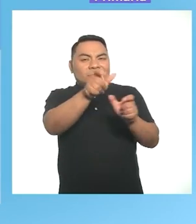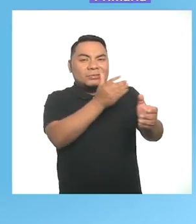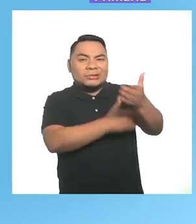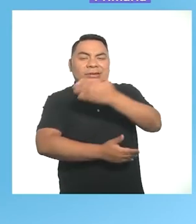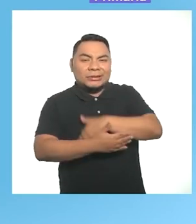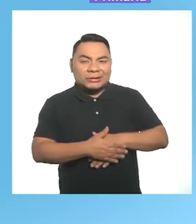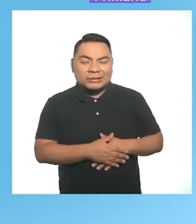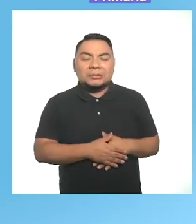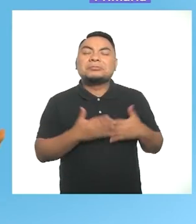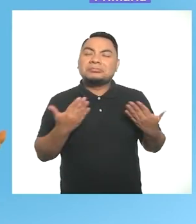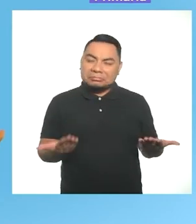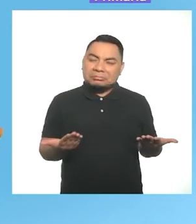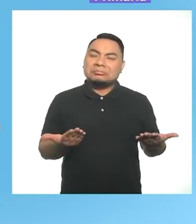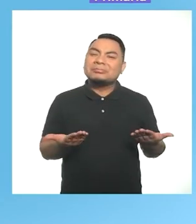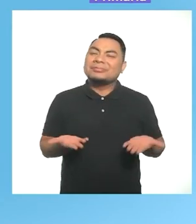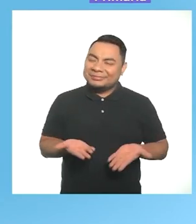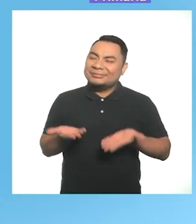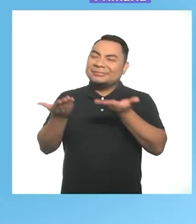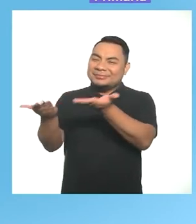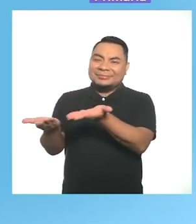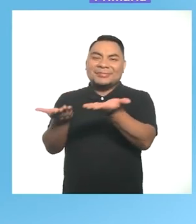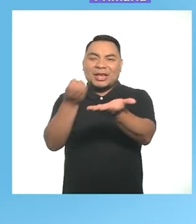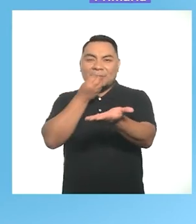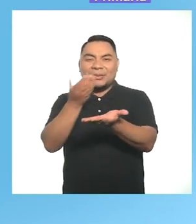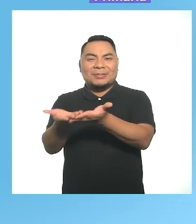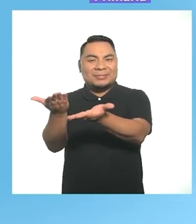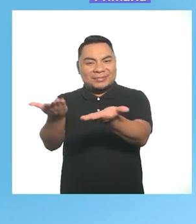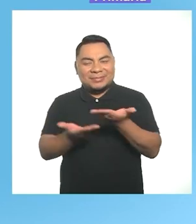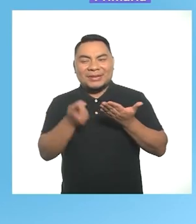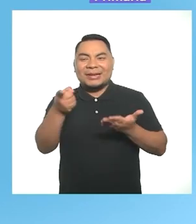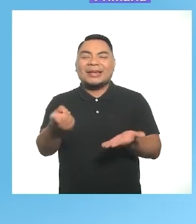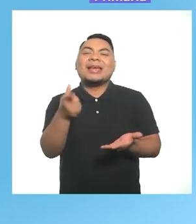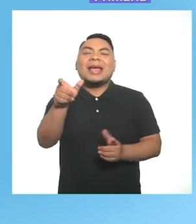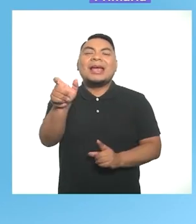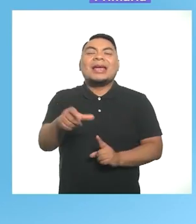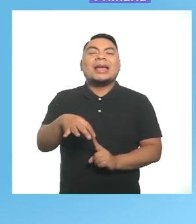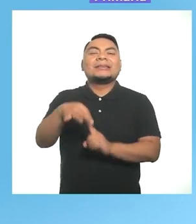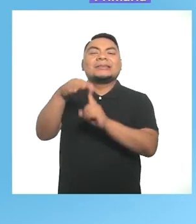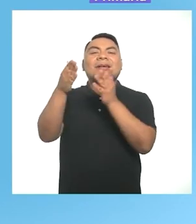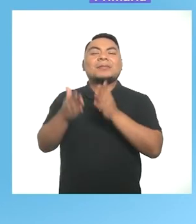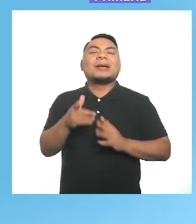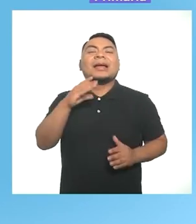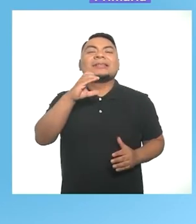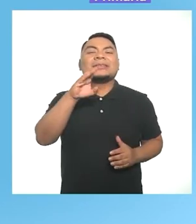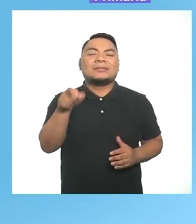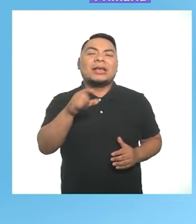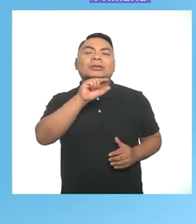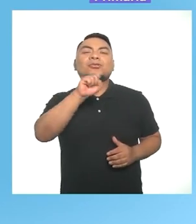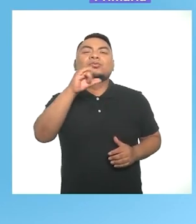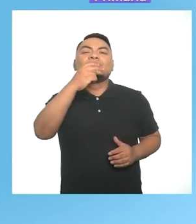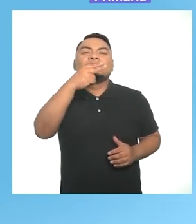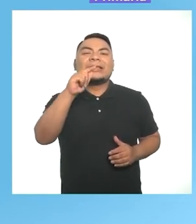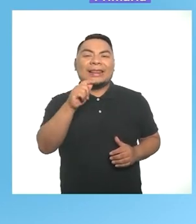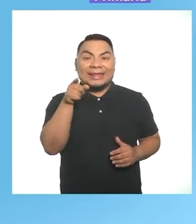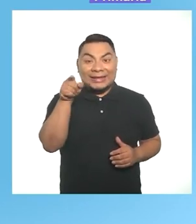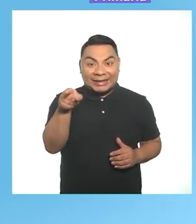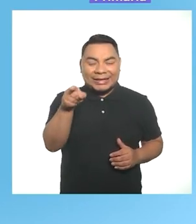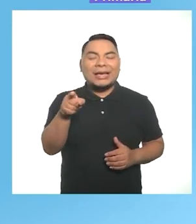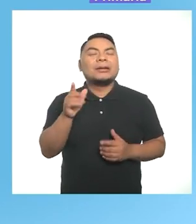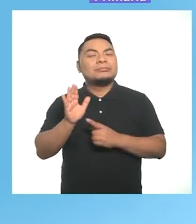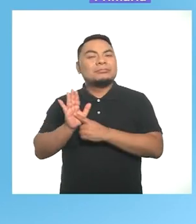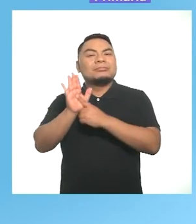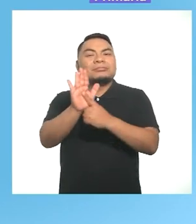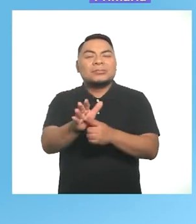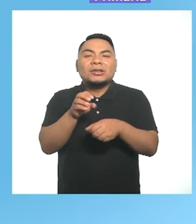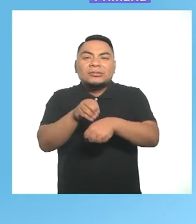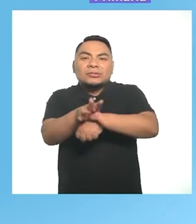Transdisciplinario. Sin más preámbulos, demos la bienvenida a nuestra especialista de CEBE, Suset Palomares, para que